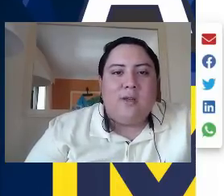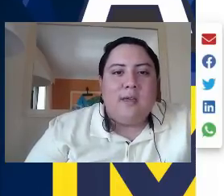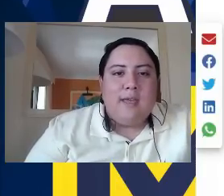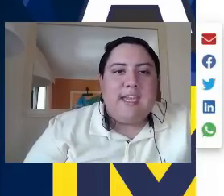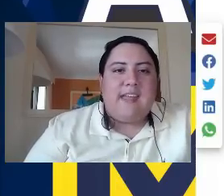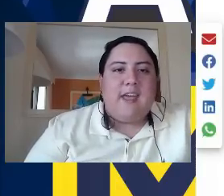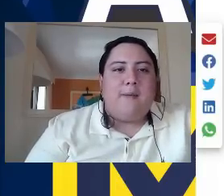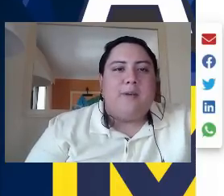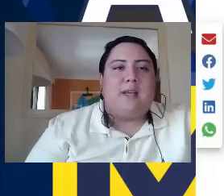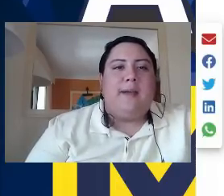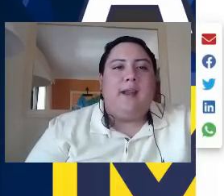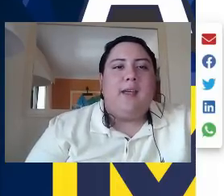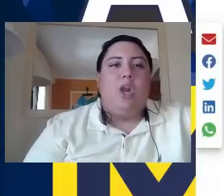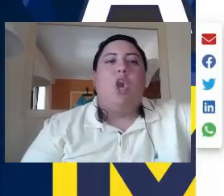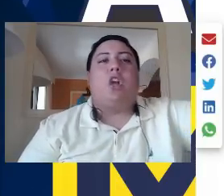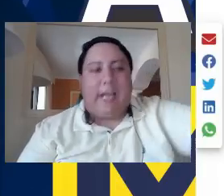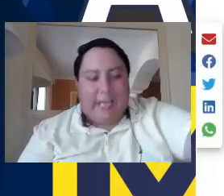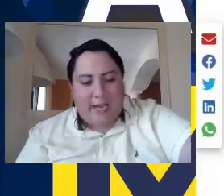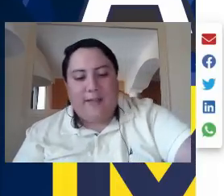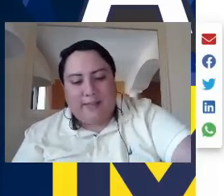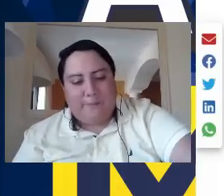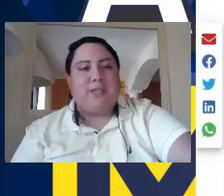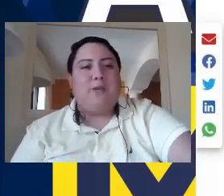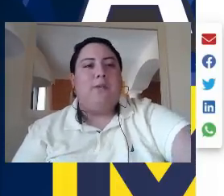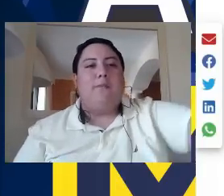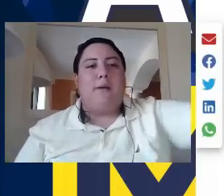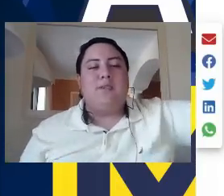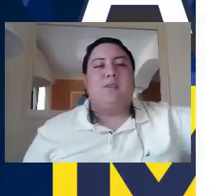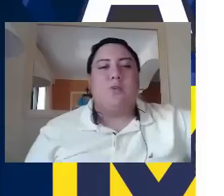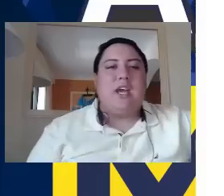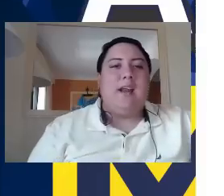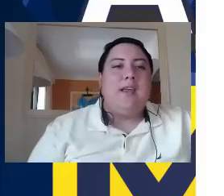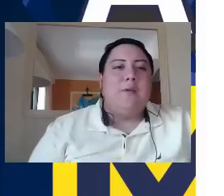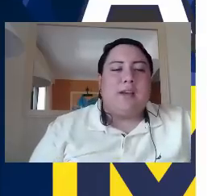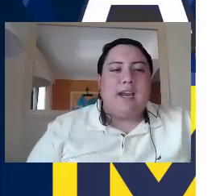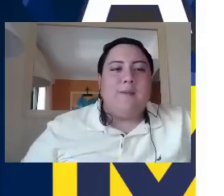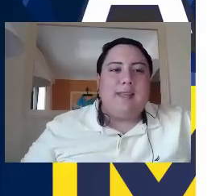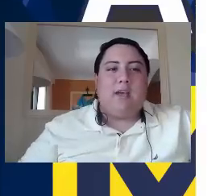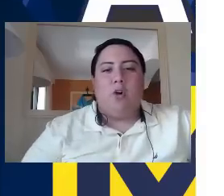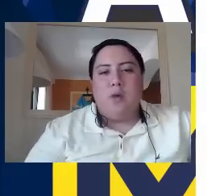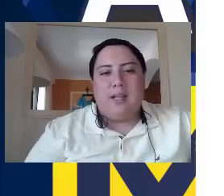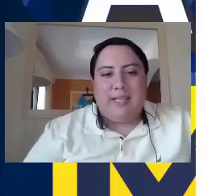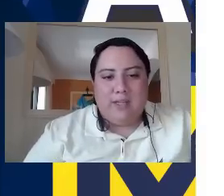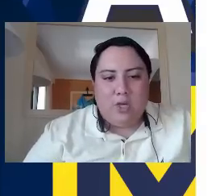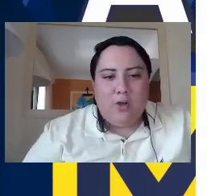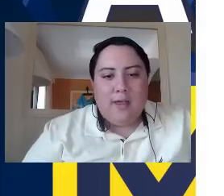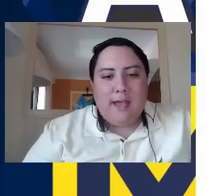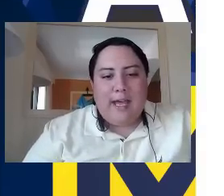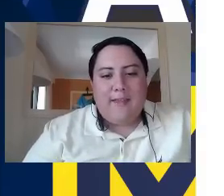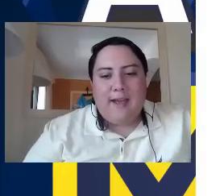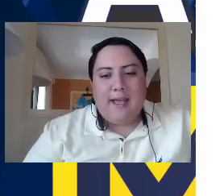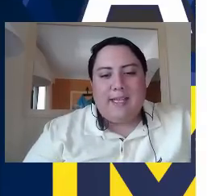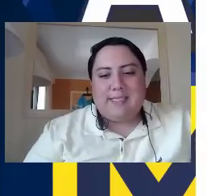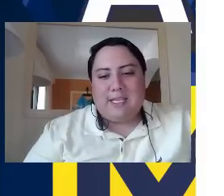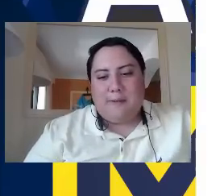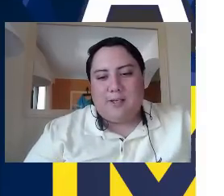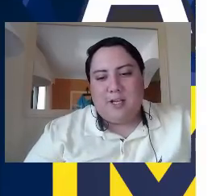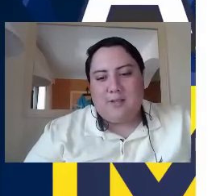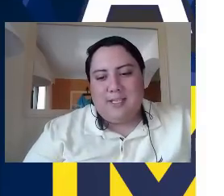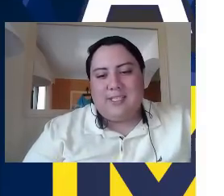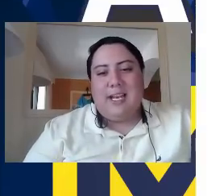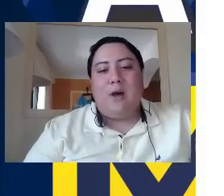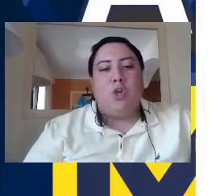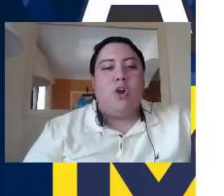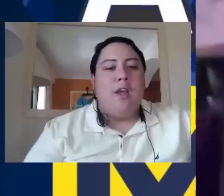extracto y ya ahí vamos a ver lo que realmente pasó vamos a escuchar pues realmente como aprendió a dar a estas